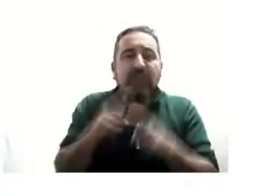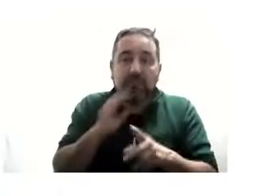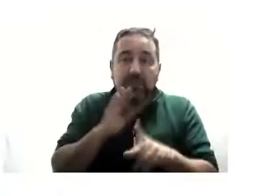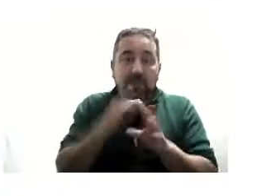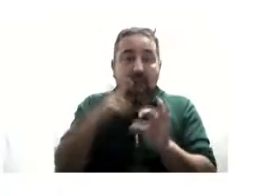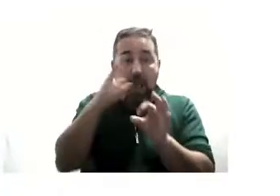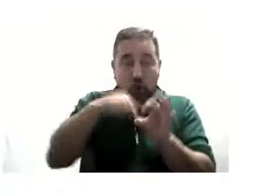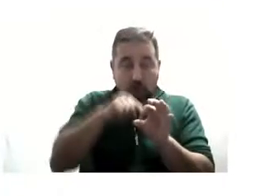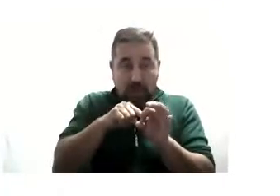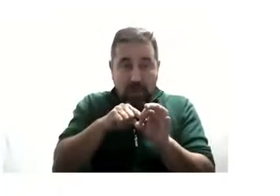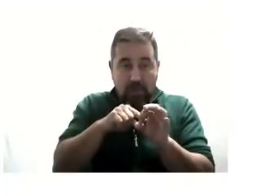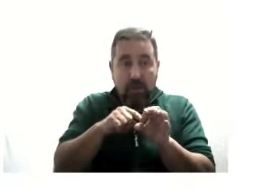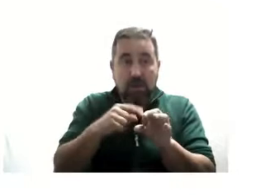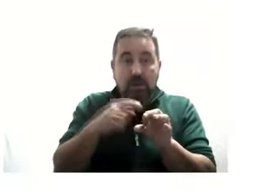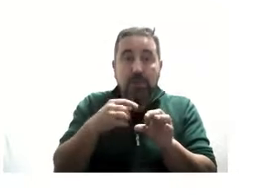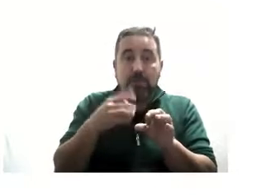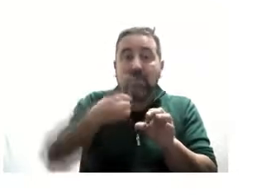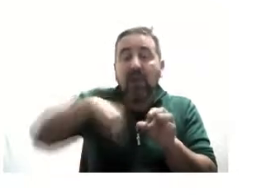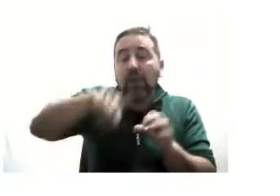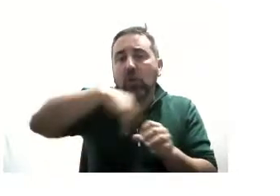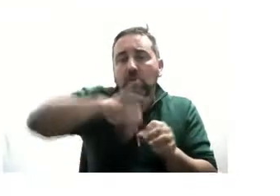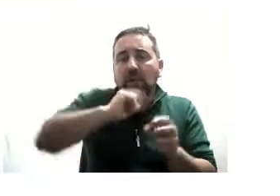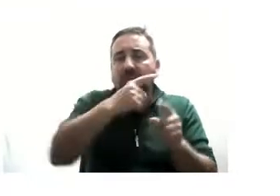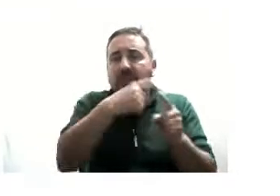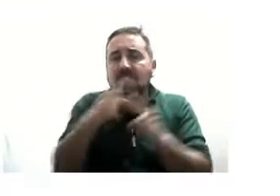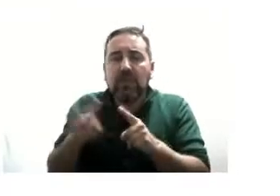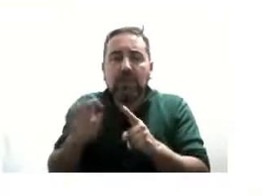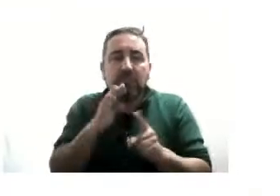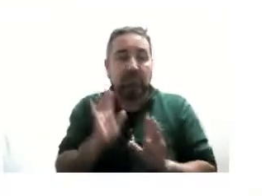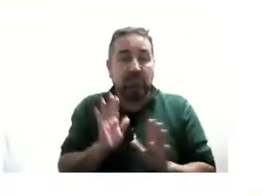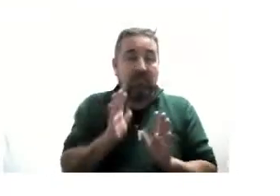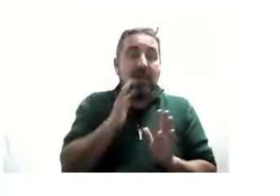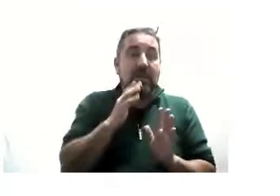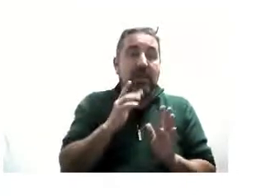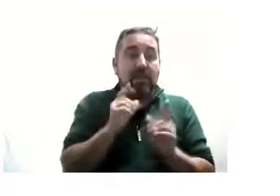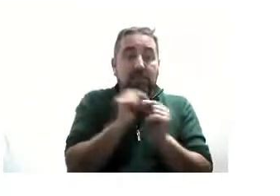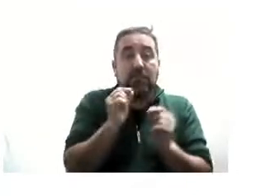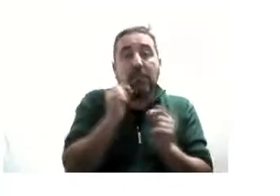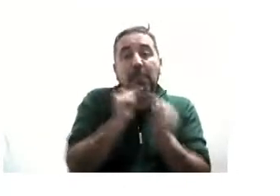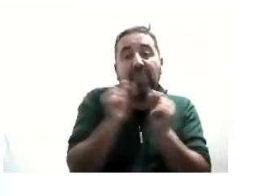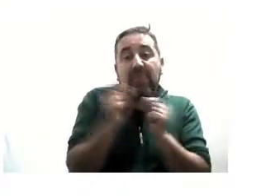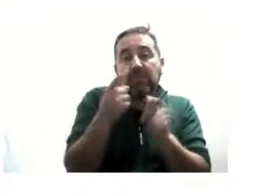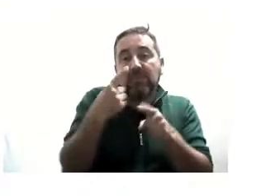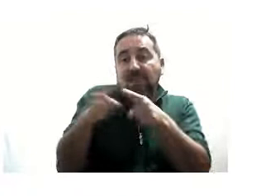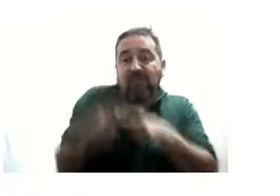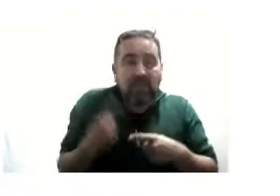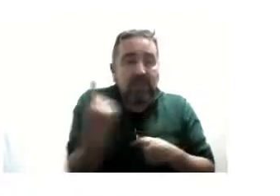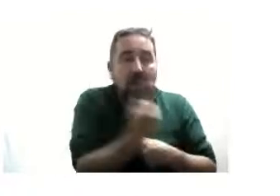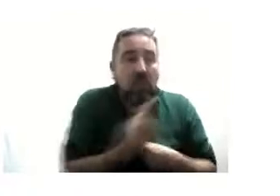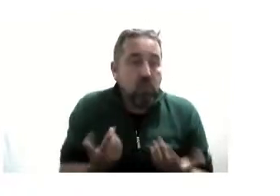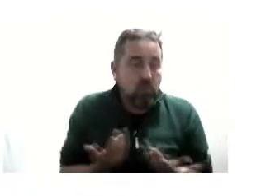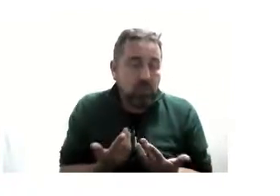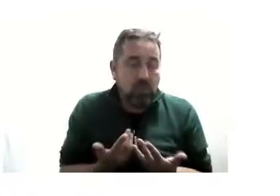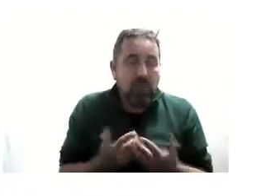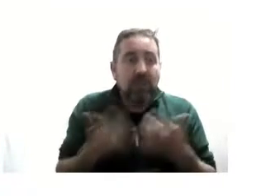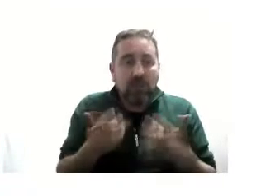cóclea, que como todos tenemos distinto número de pie, tenemos cócleas de distintas medidas y especialmente hay